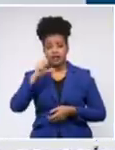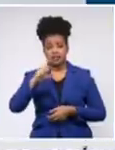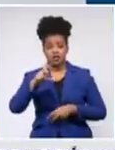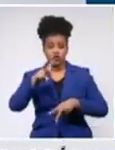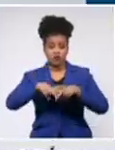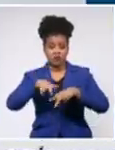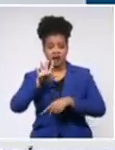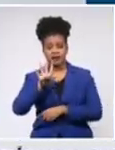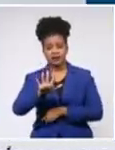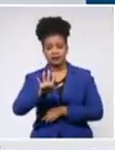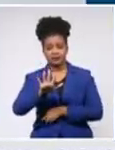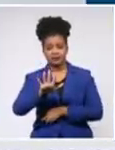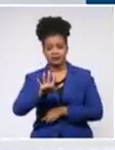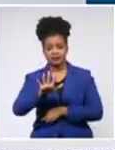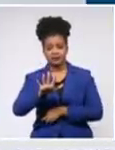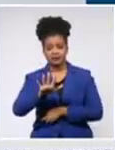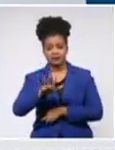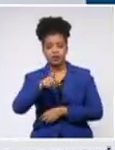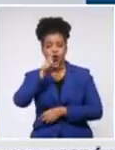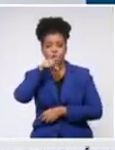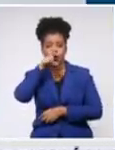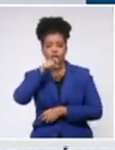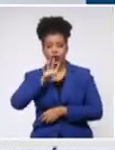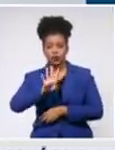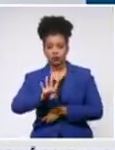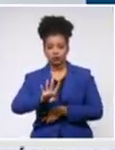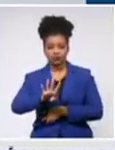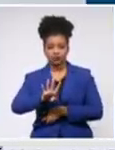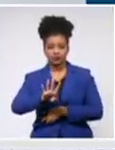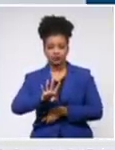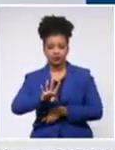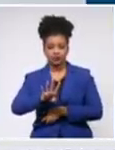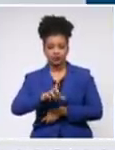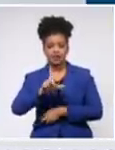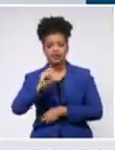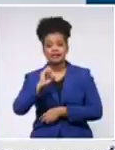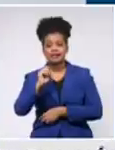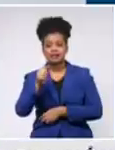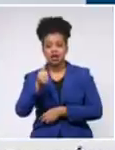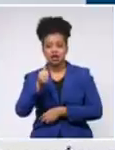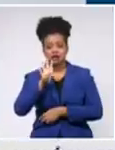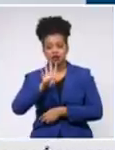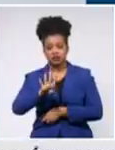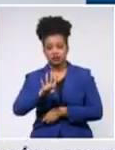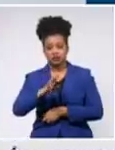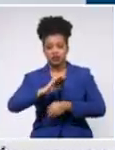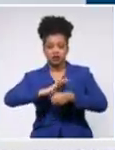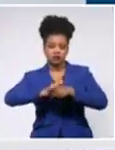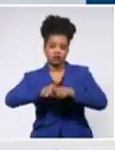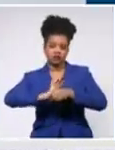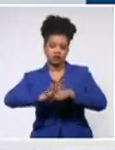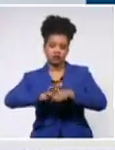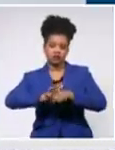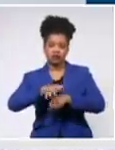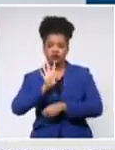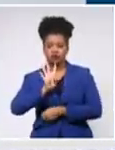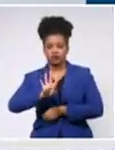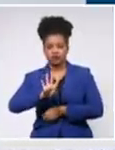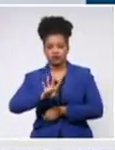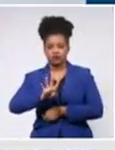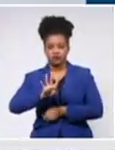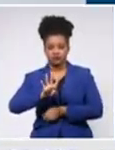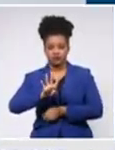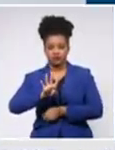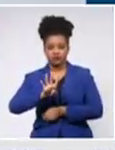5, Cotorro 4, La Lisa 4, Arroyo Naranjo 4,